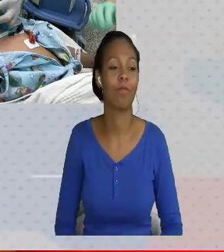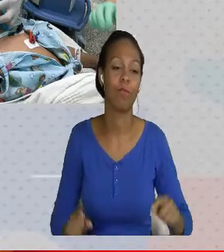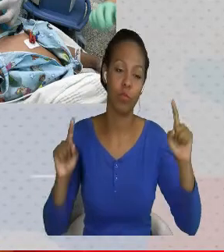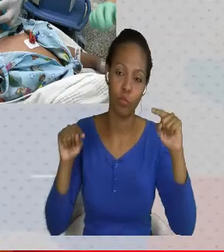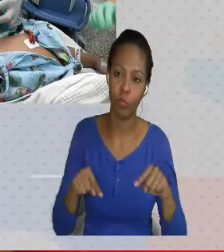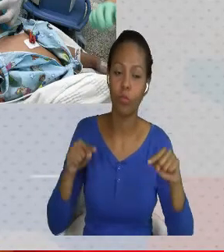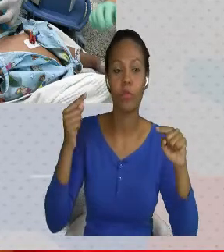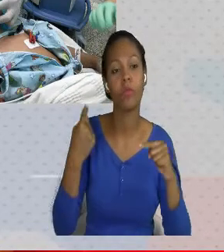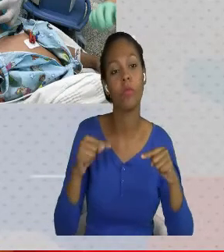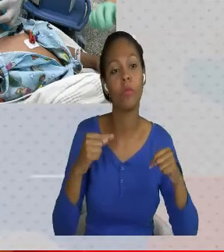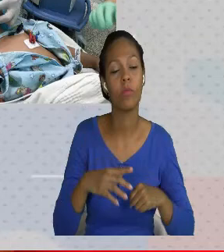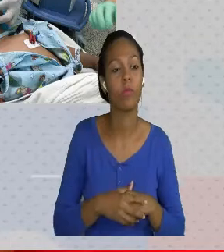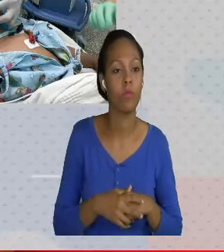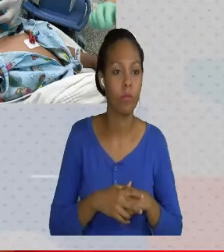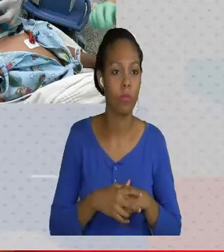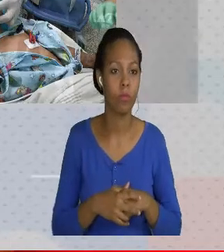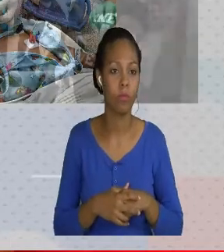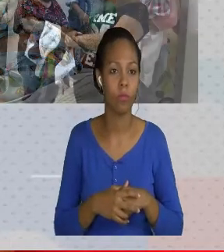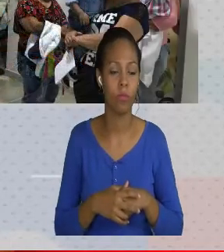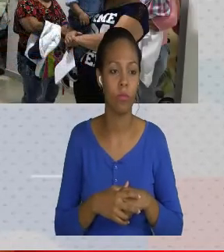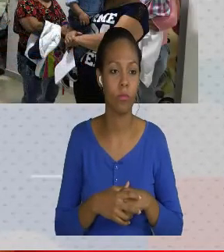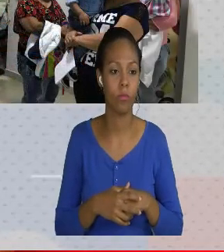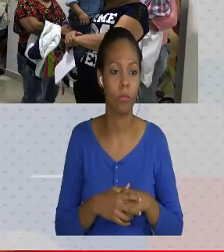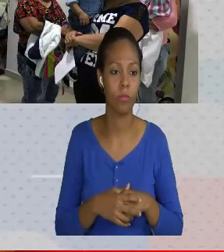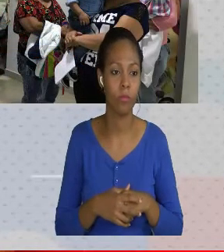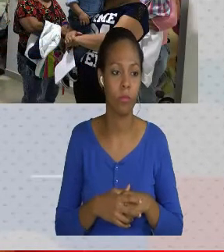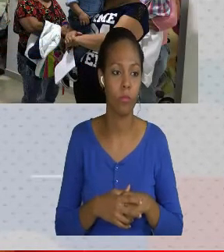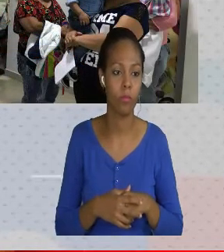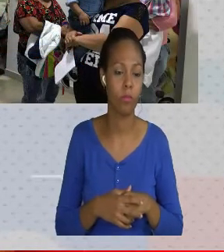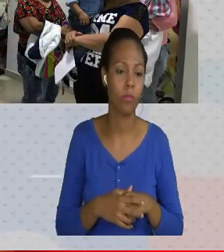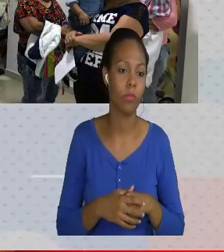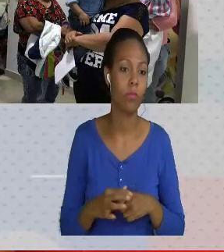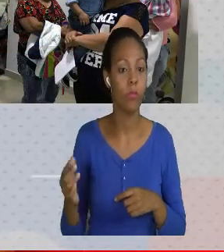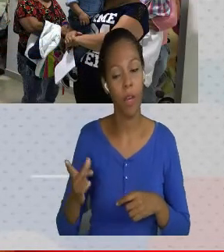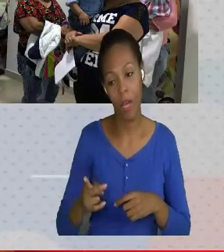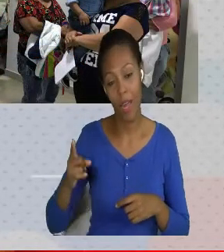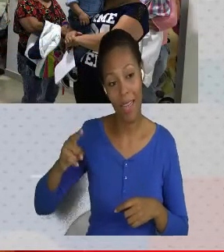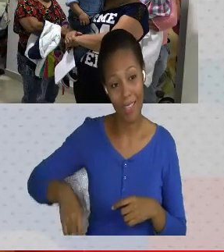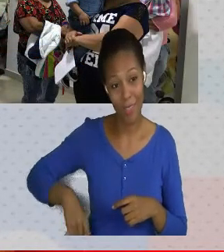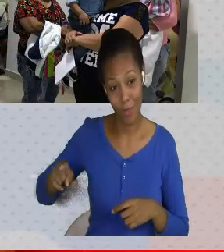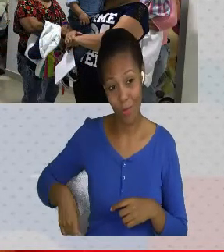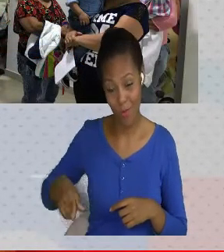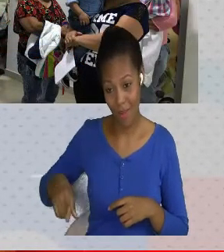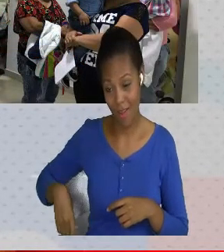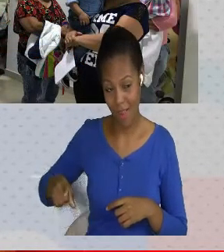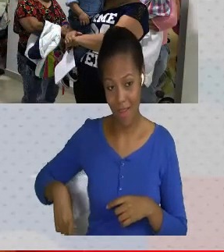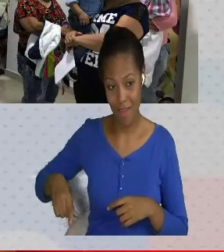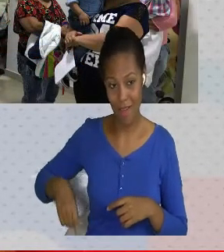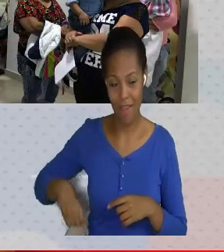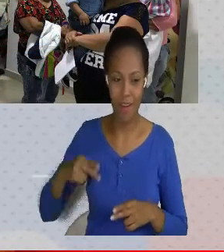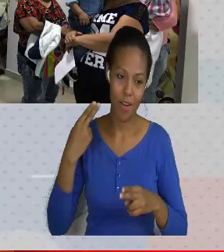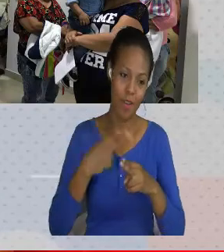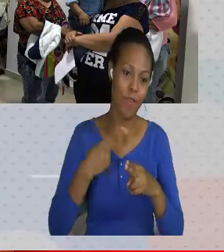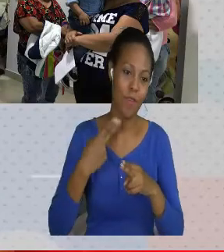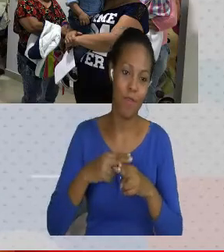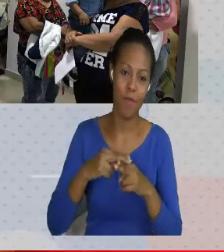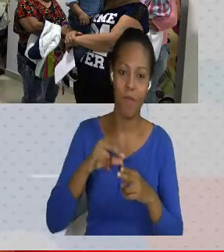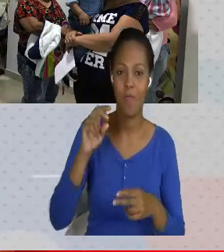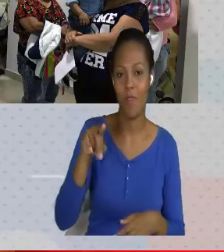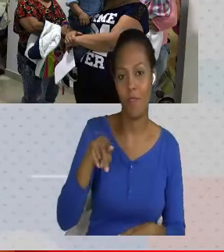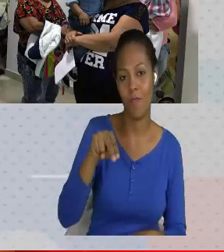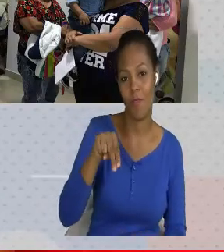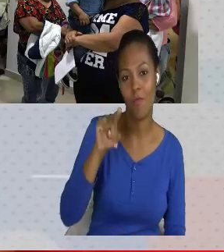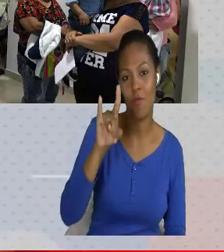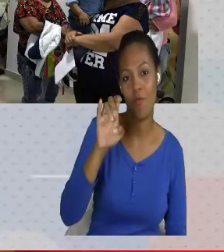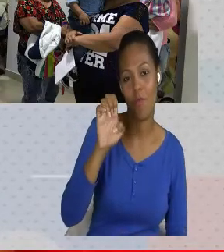manejamos es el de la Escuelita Nueva Venecia, que es así, aquí tenemos a nuestro compañero